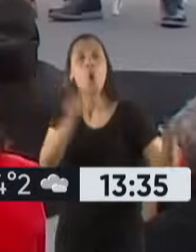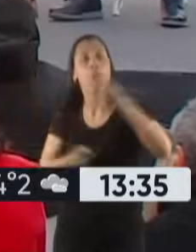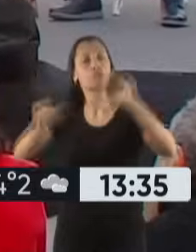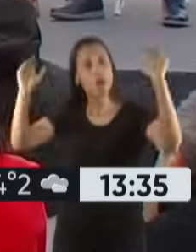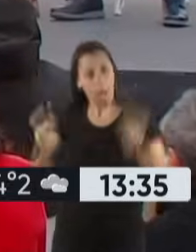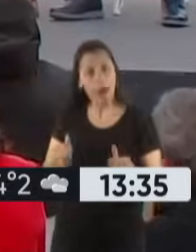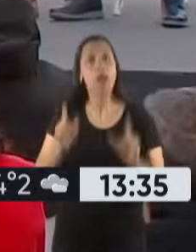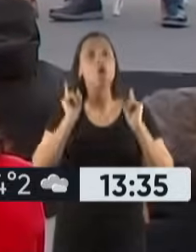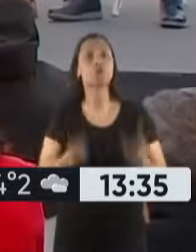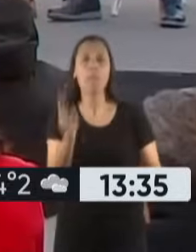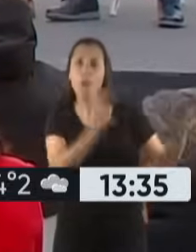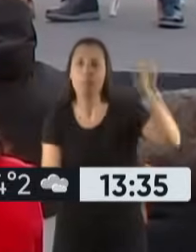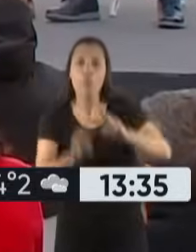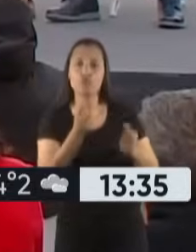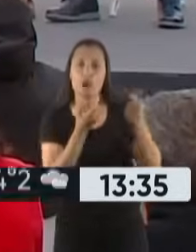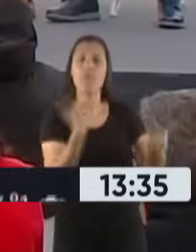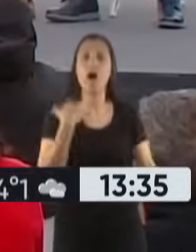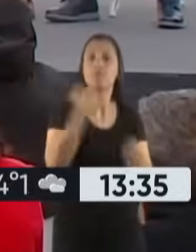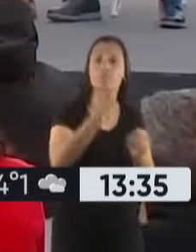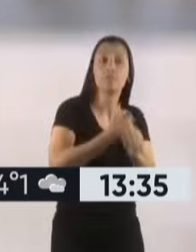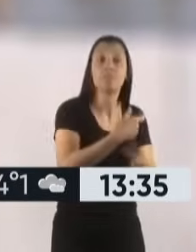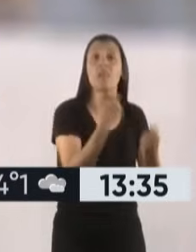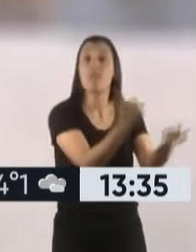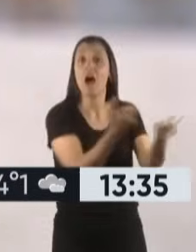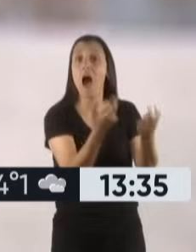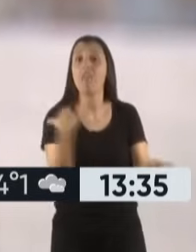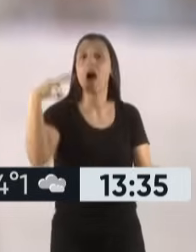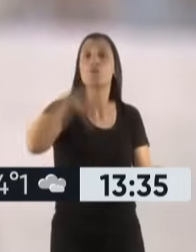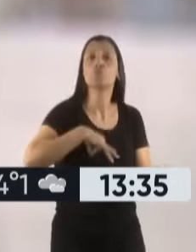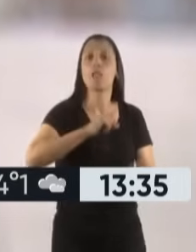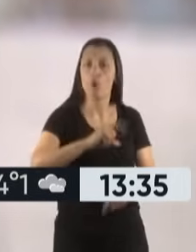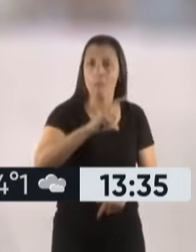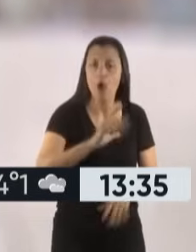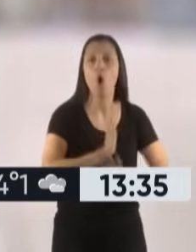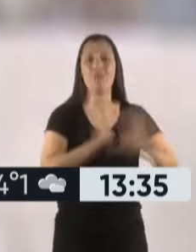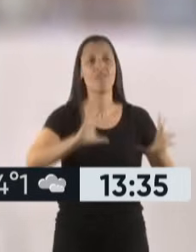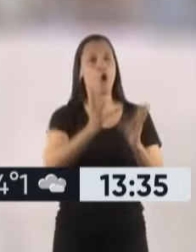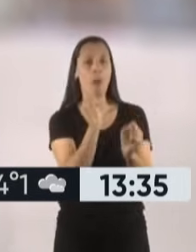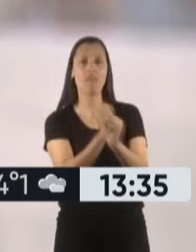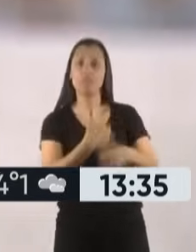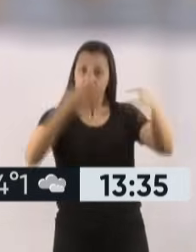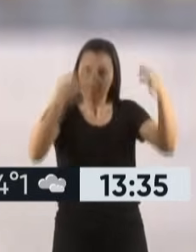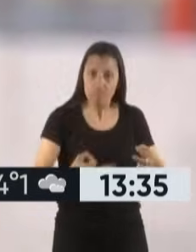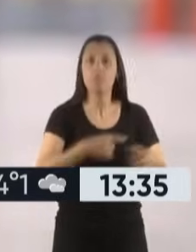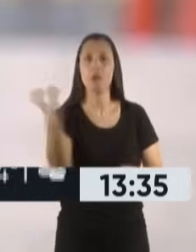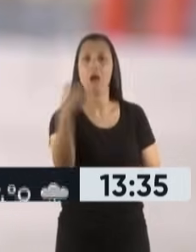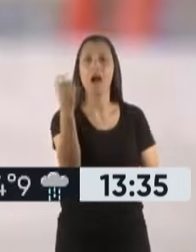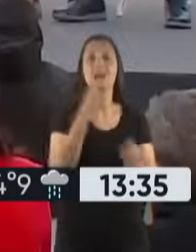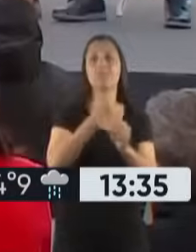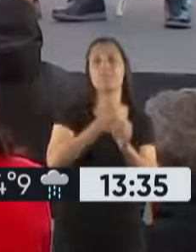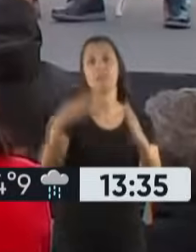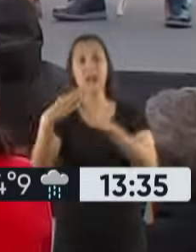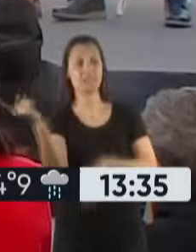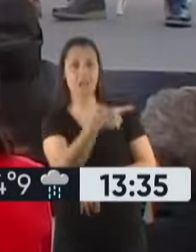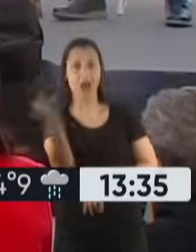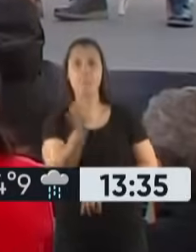ingreso de nuestros trabajadores que dejan de usar el camión cisterna para ir a la casa, de